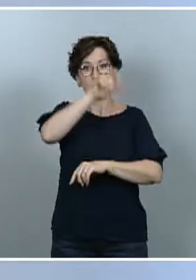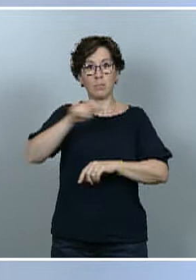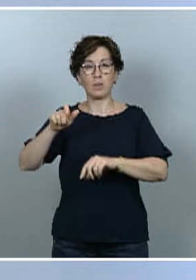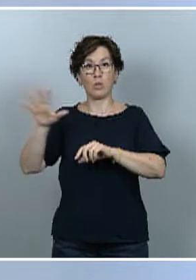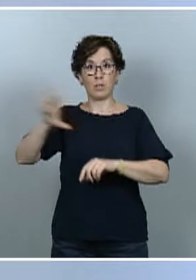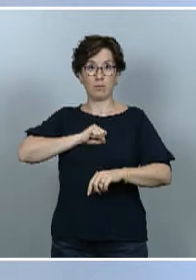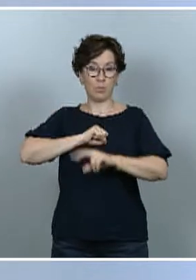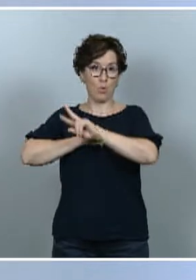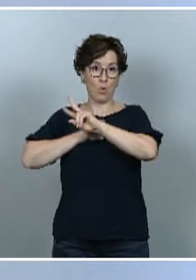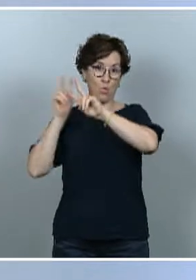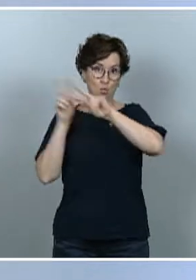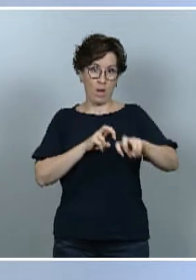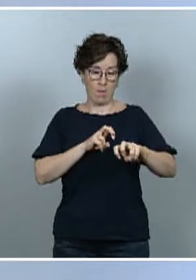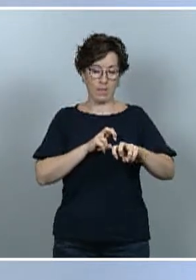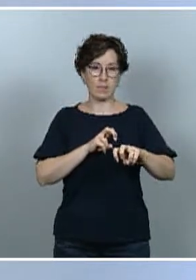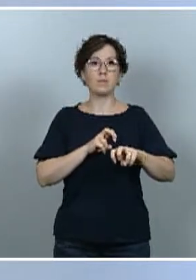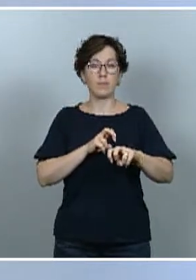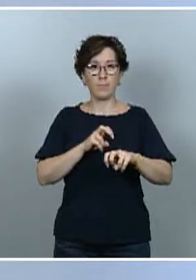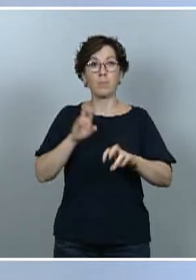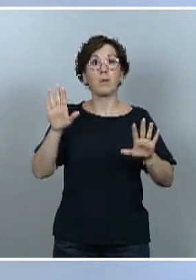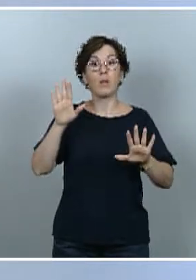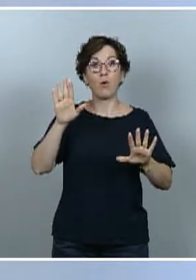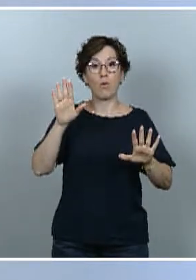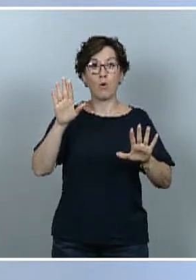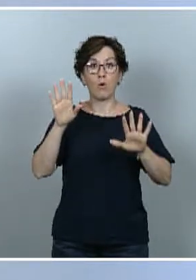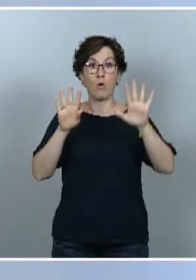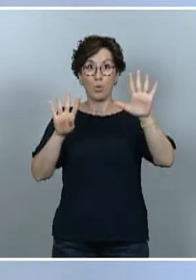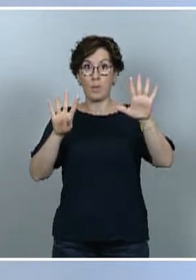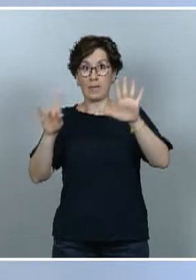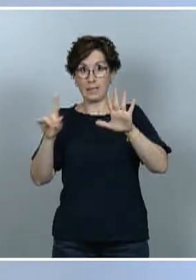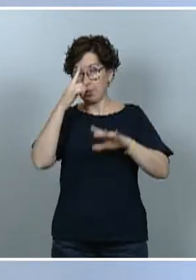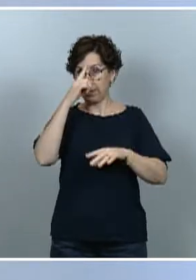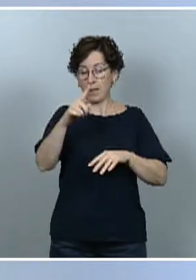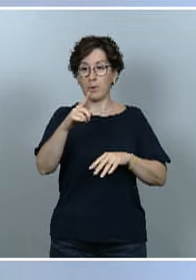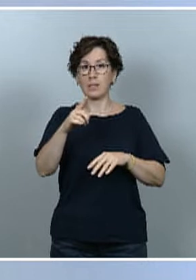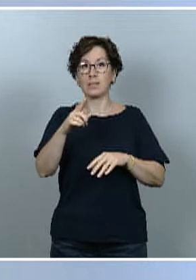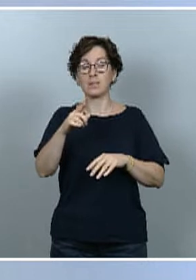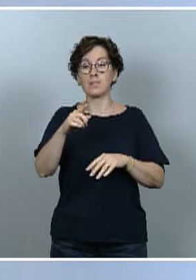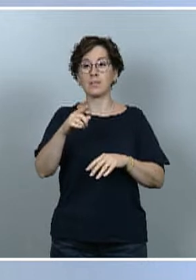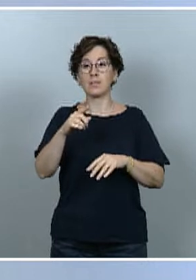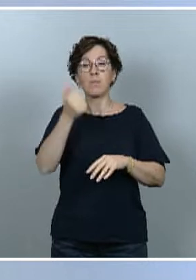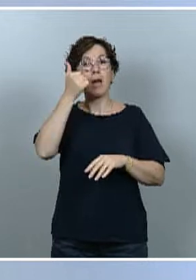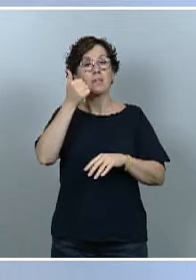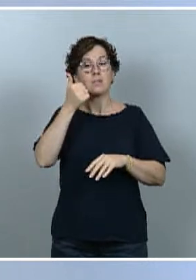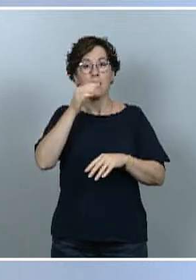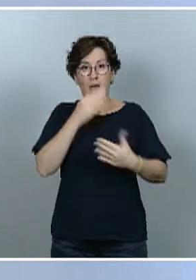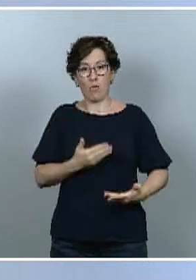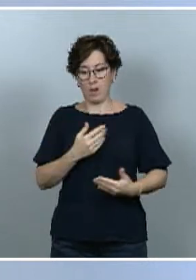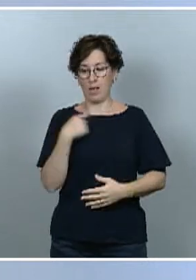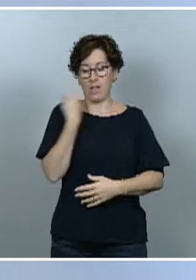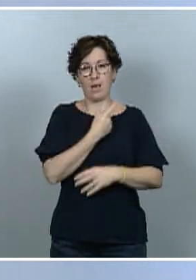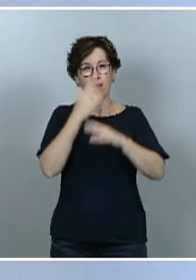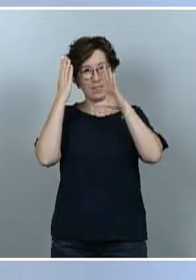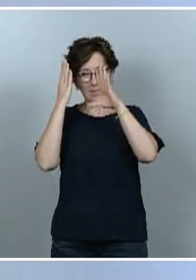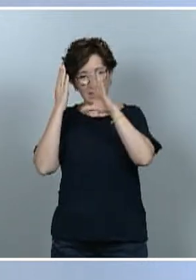por COVID-19, pero como saben ustedes, las dos magnitudes en las que más focalizamos la atención